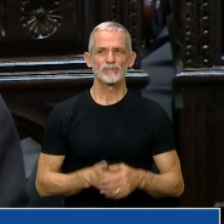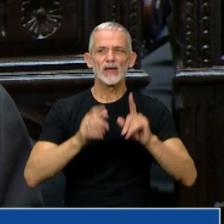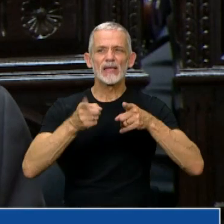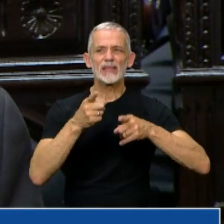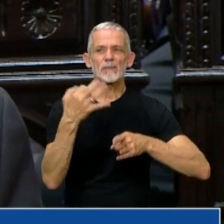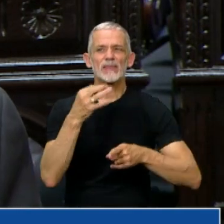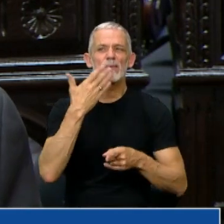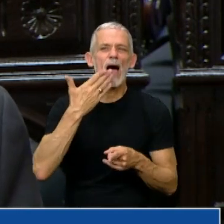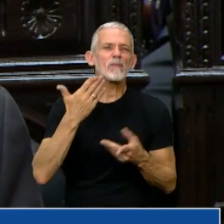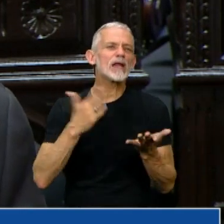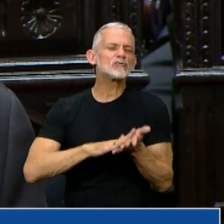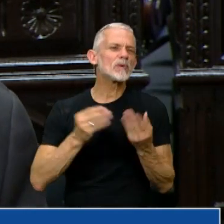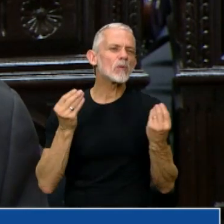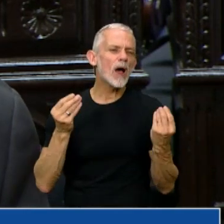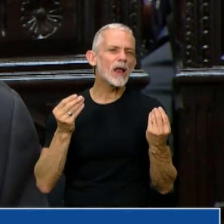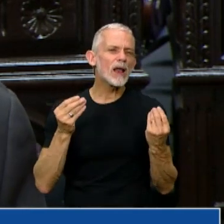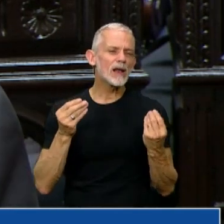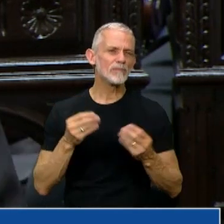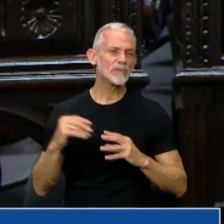También hay que hablar,